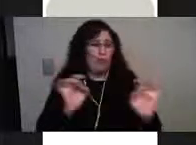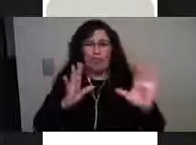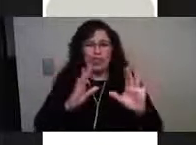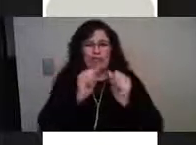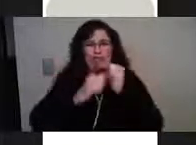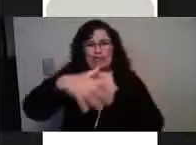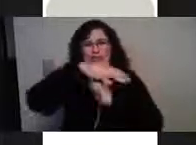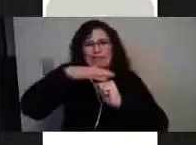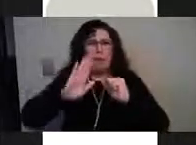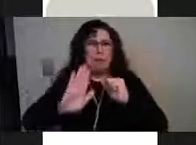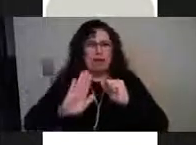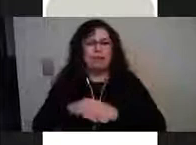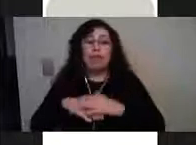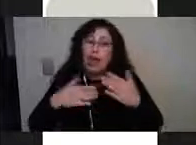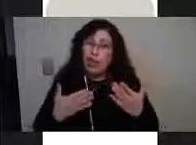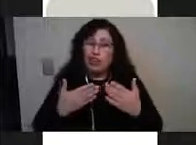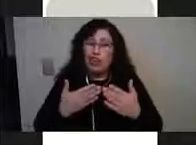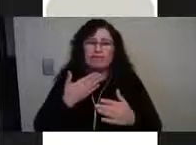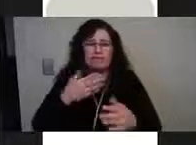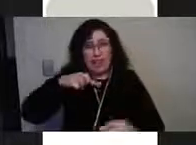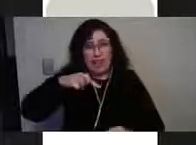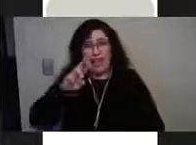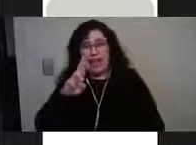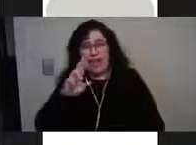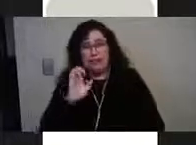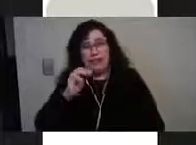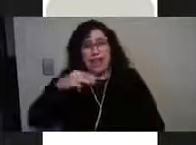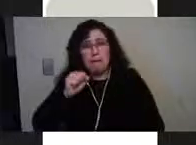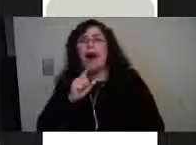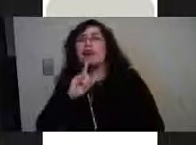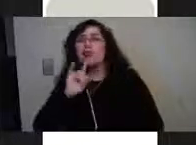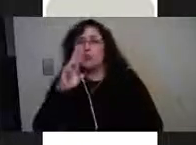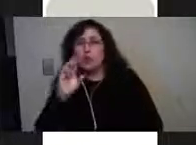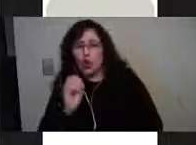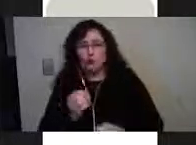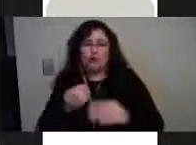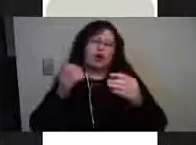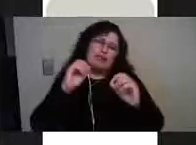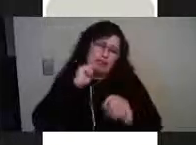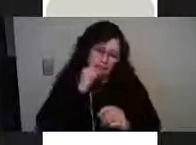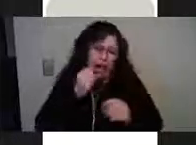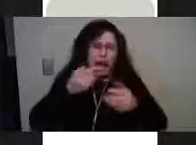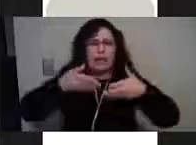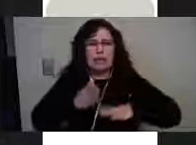en general la condición de prematurez, todos los datos